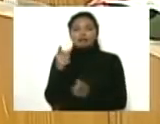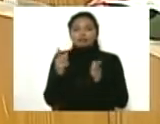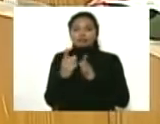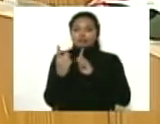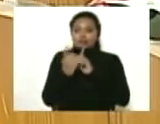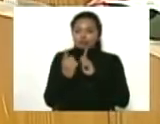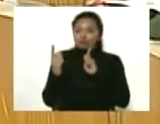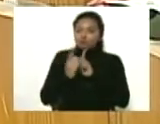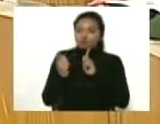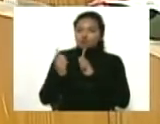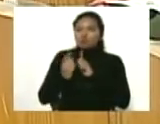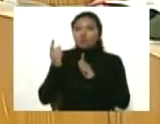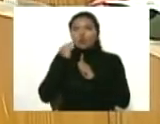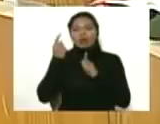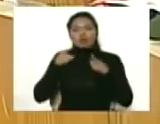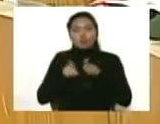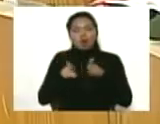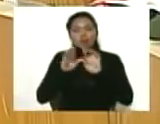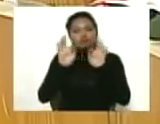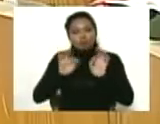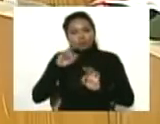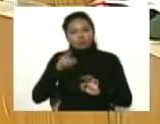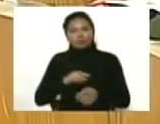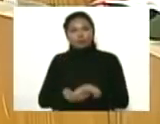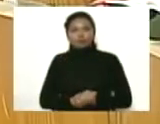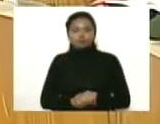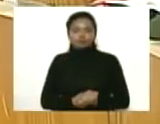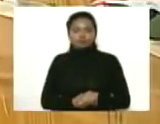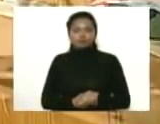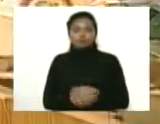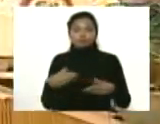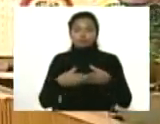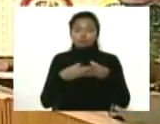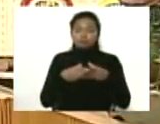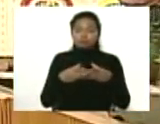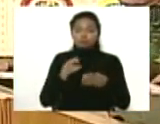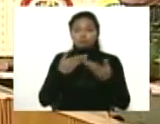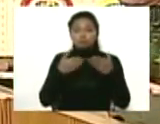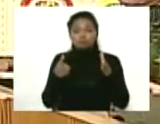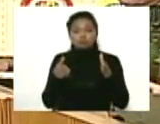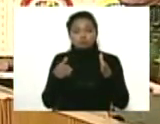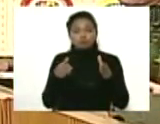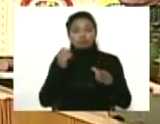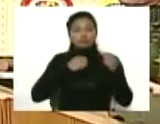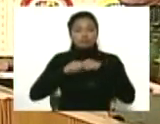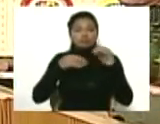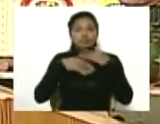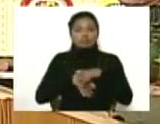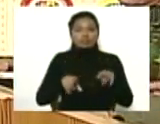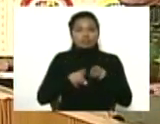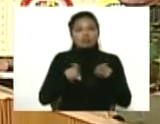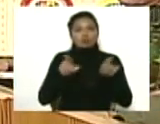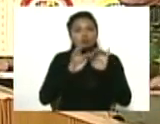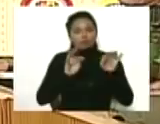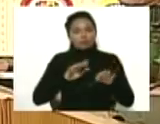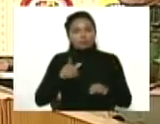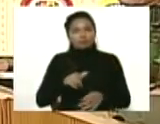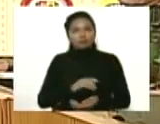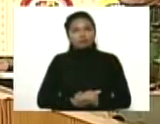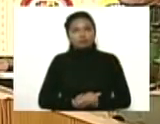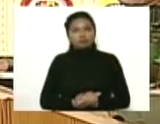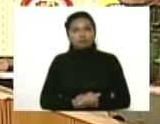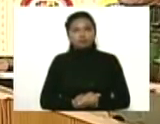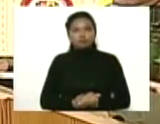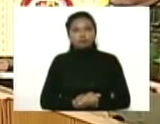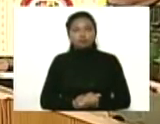frente, comandante de la Agrupación Popular de Defensa Integral de Punta de Mata. Y